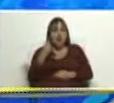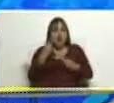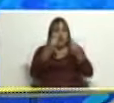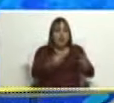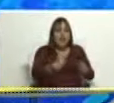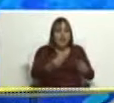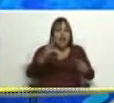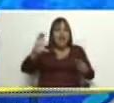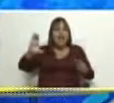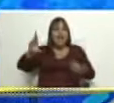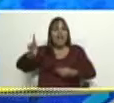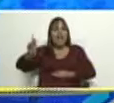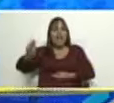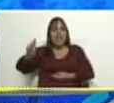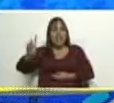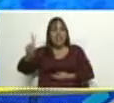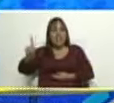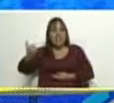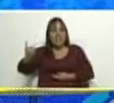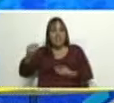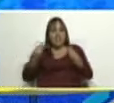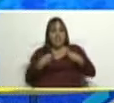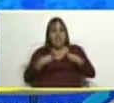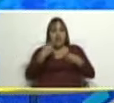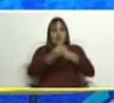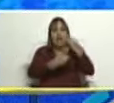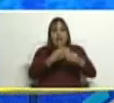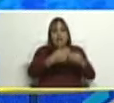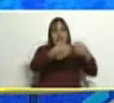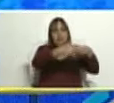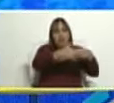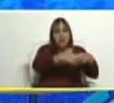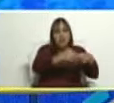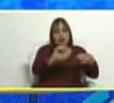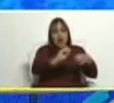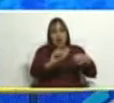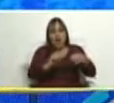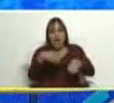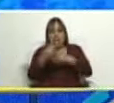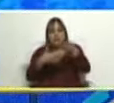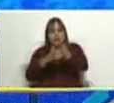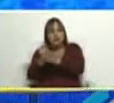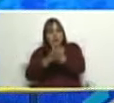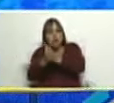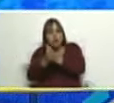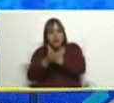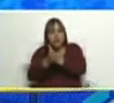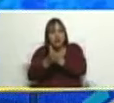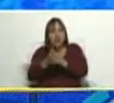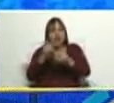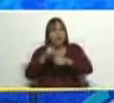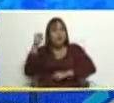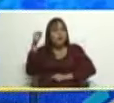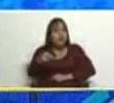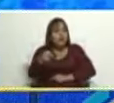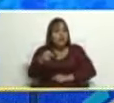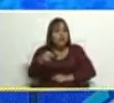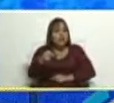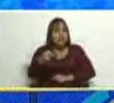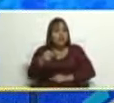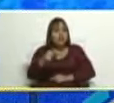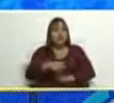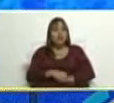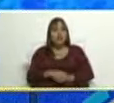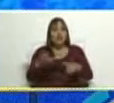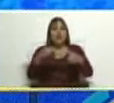Credivida para ustedes, para montar su bodeguita, para montar su emprendimiento, pero ahí en la Brigada Territorial